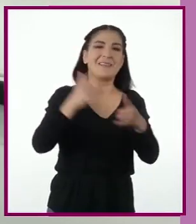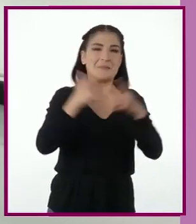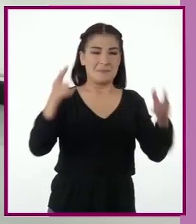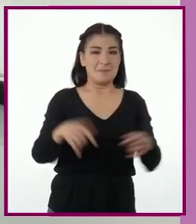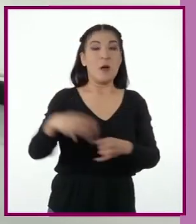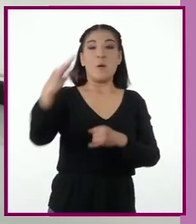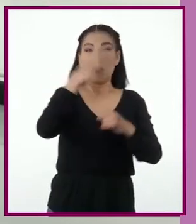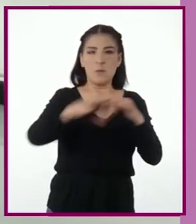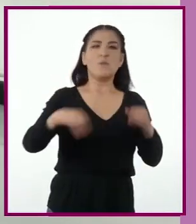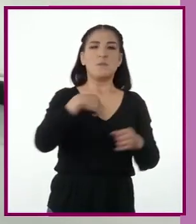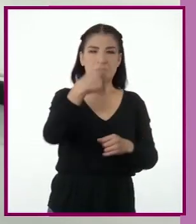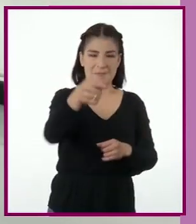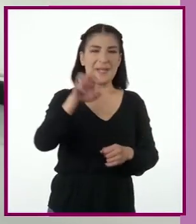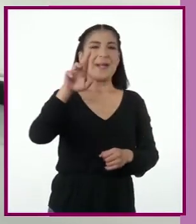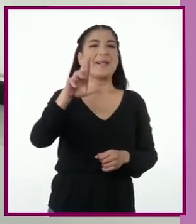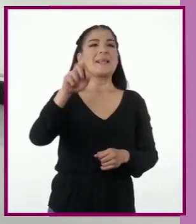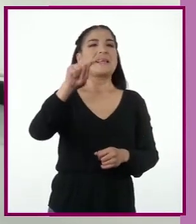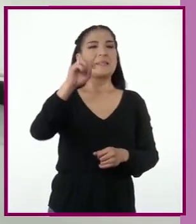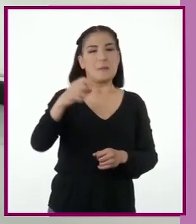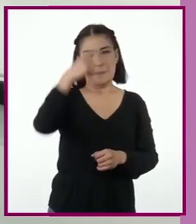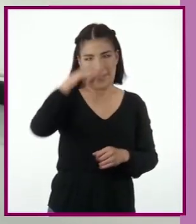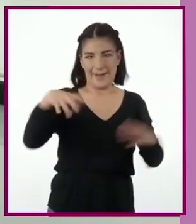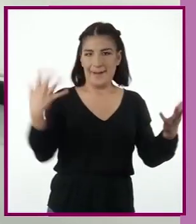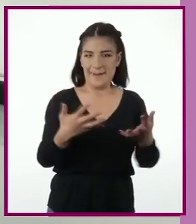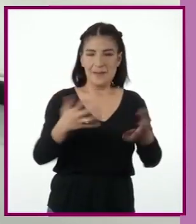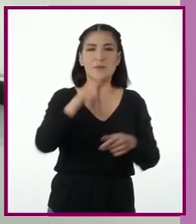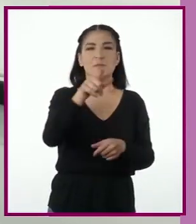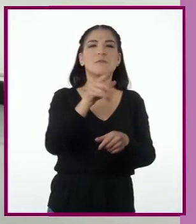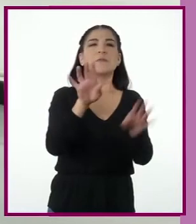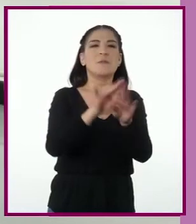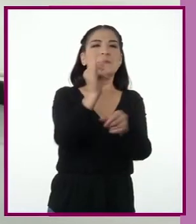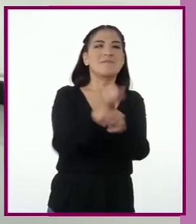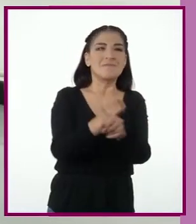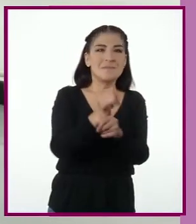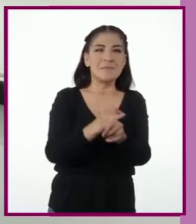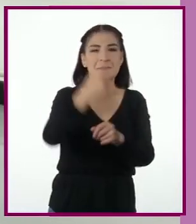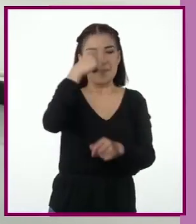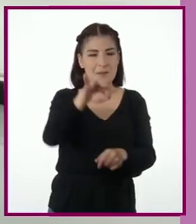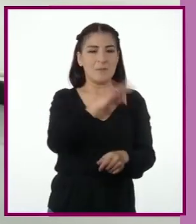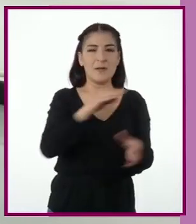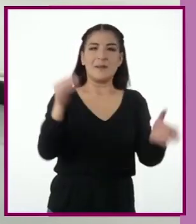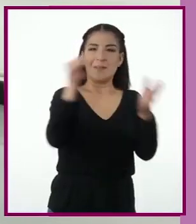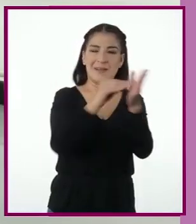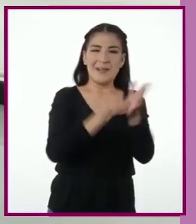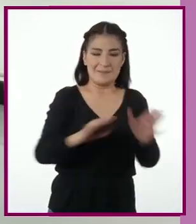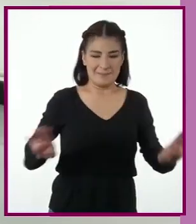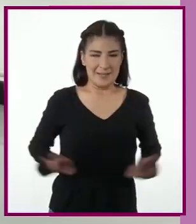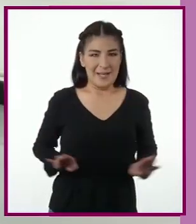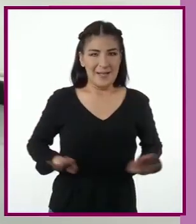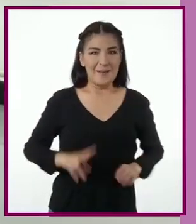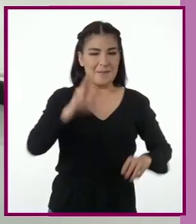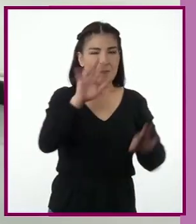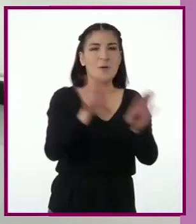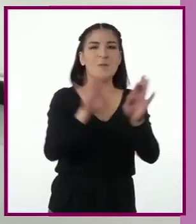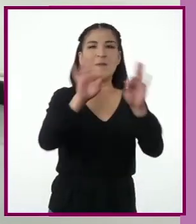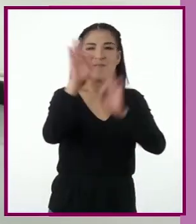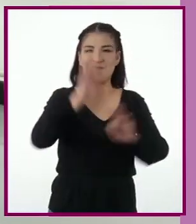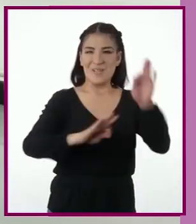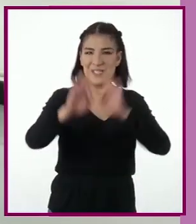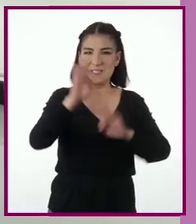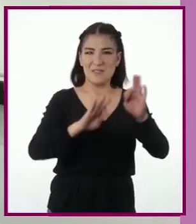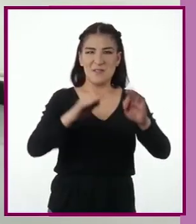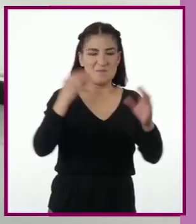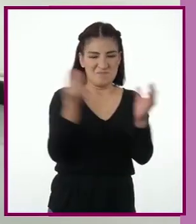último, te reto a realizar el siguiente experimento y registrar tus datos y así poder demostrar las características físicas de los